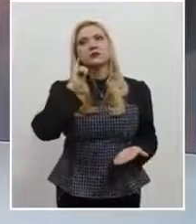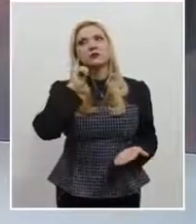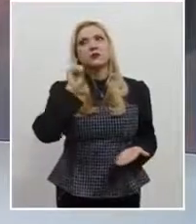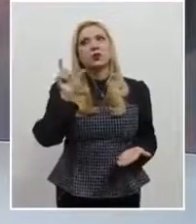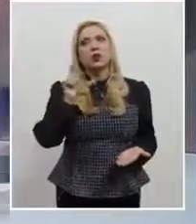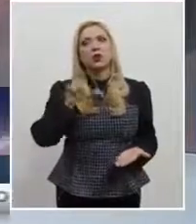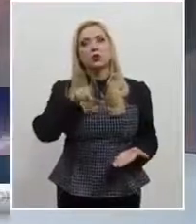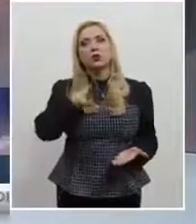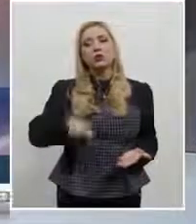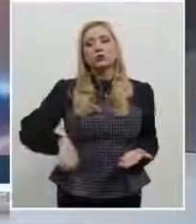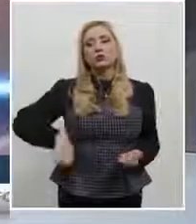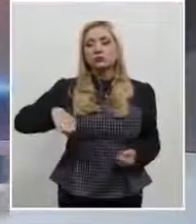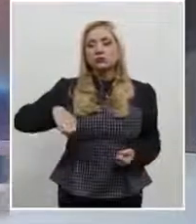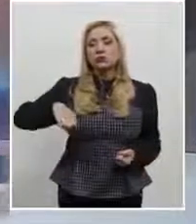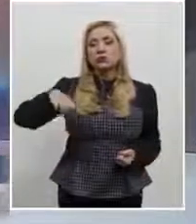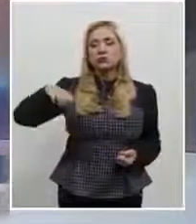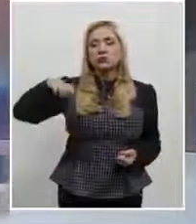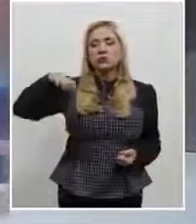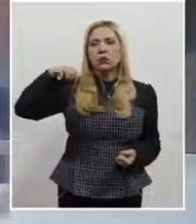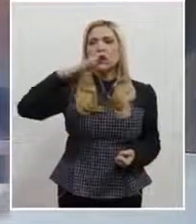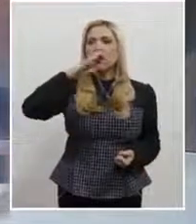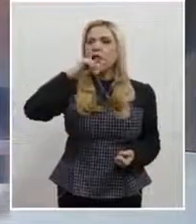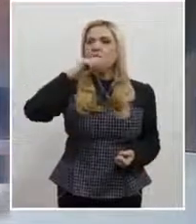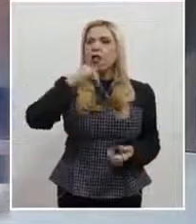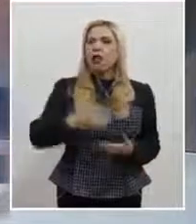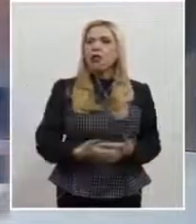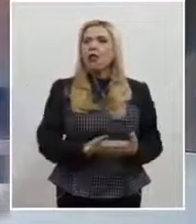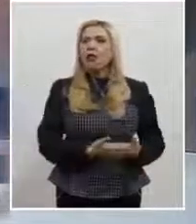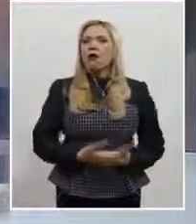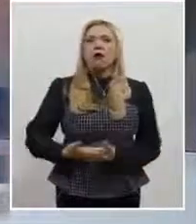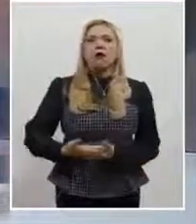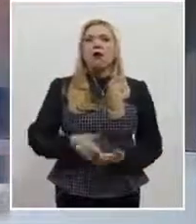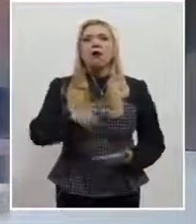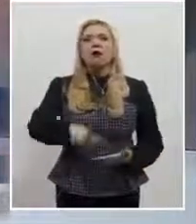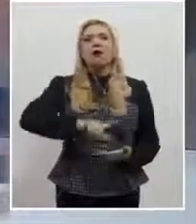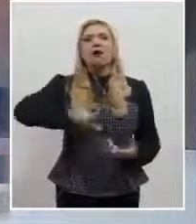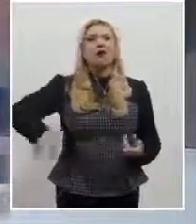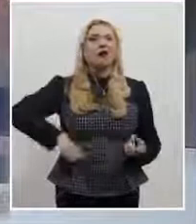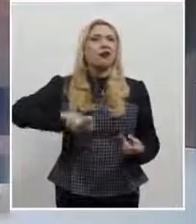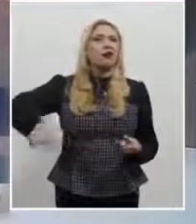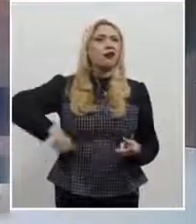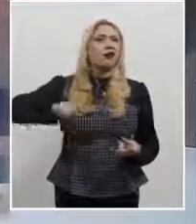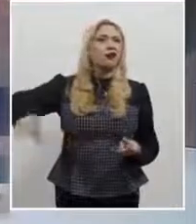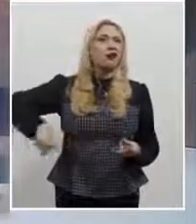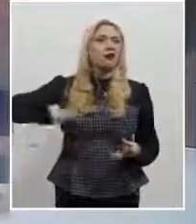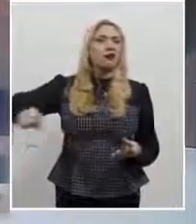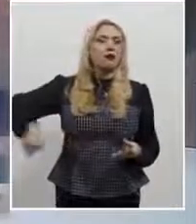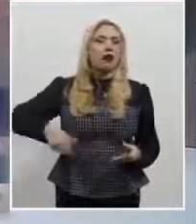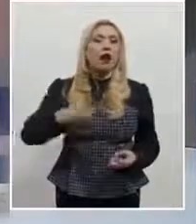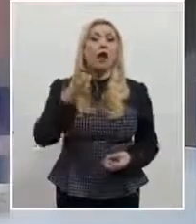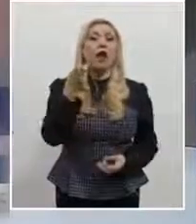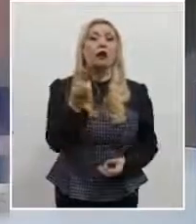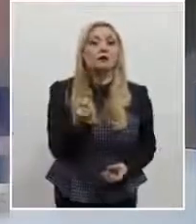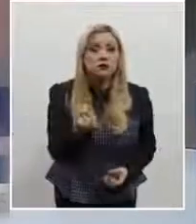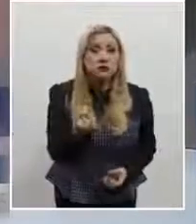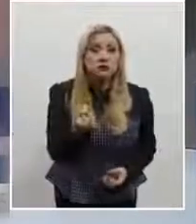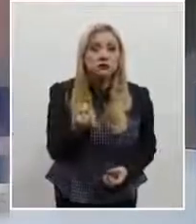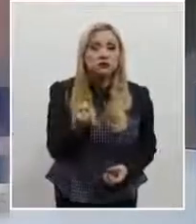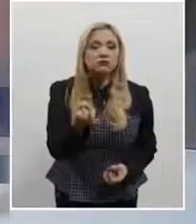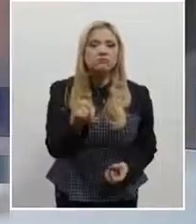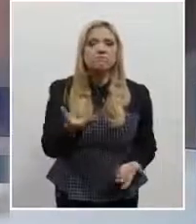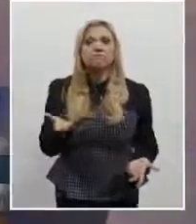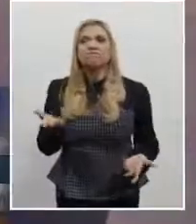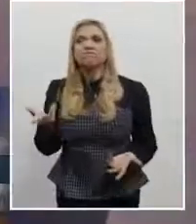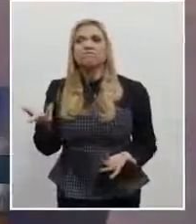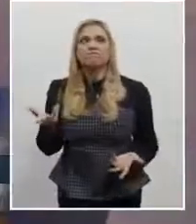de los años y cada vez tenemos la gente que va retrasando más y más y más su fertilidad esa es la razón de que tengamos cada vez